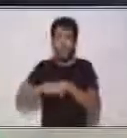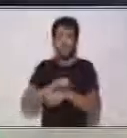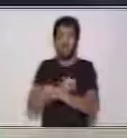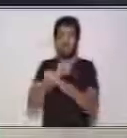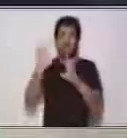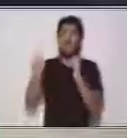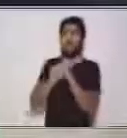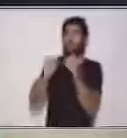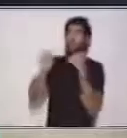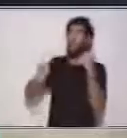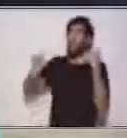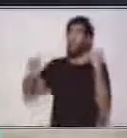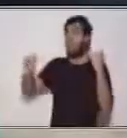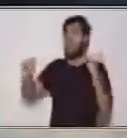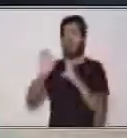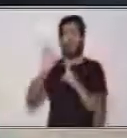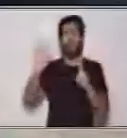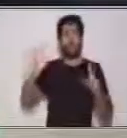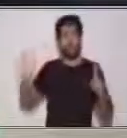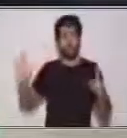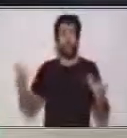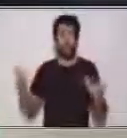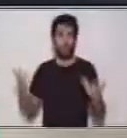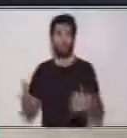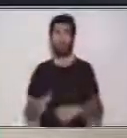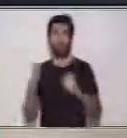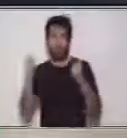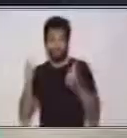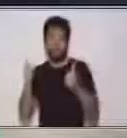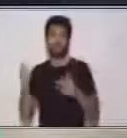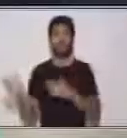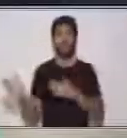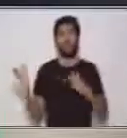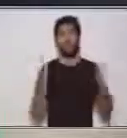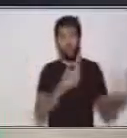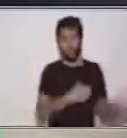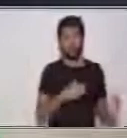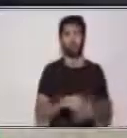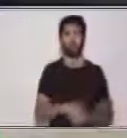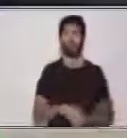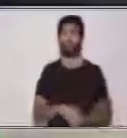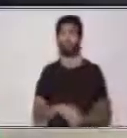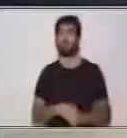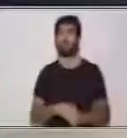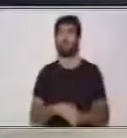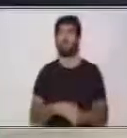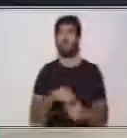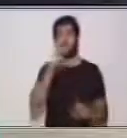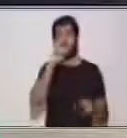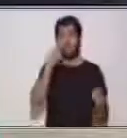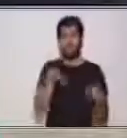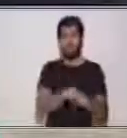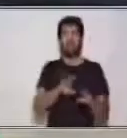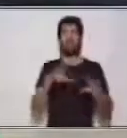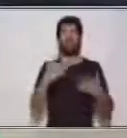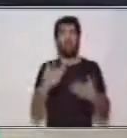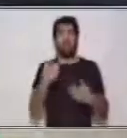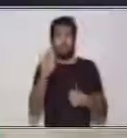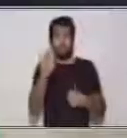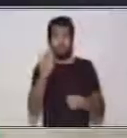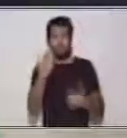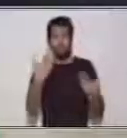aspecto nominal. Más adelante vamos a hacer otros ejemplos. También está la concordancia